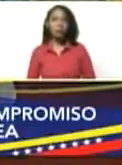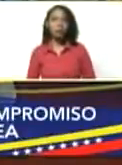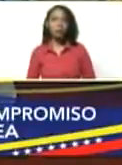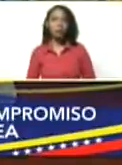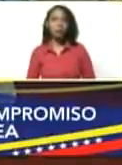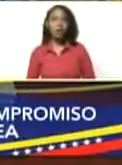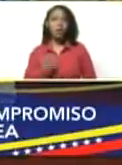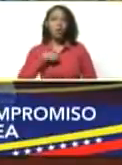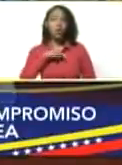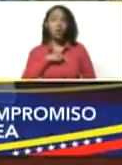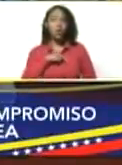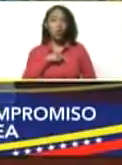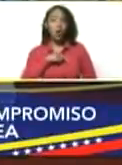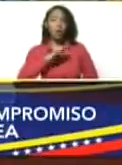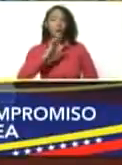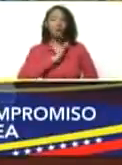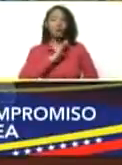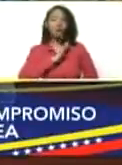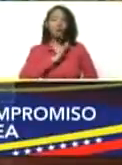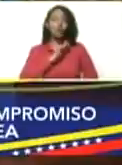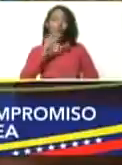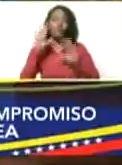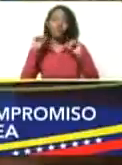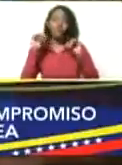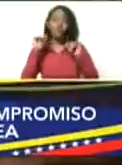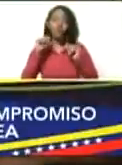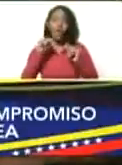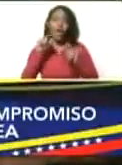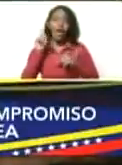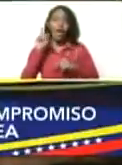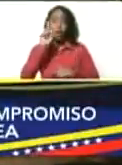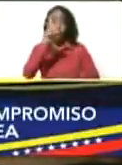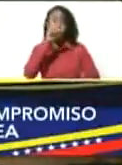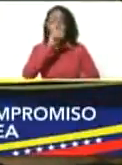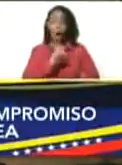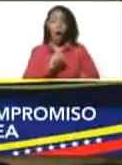Hemos tenido que despedir en el transcurso de un año